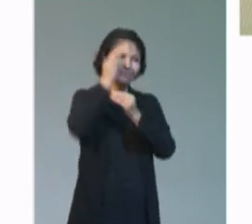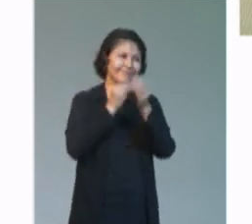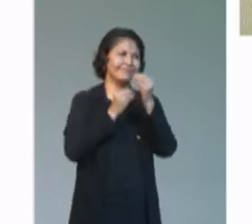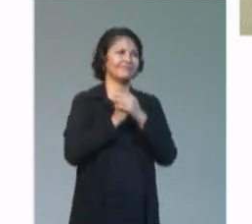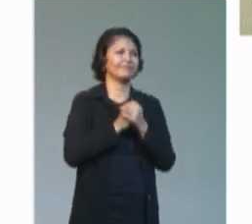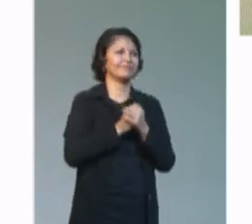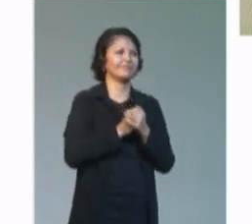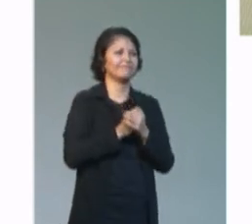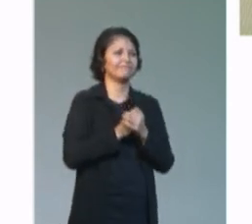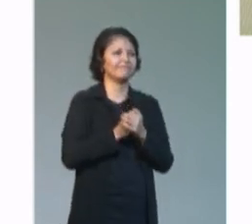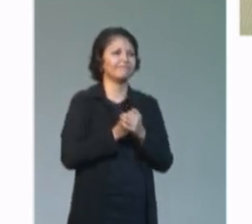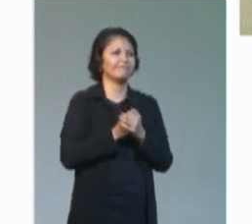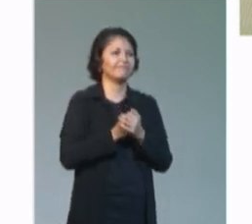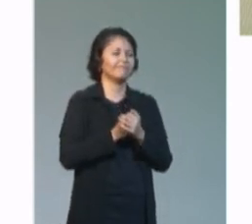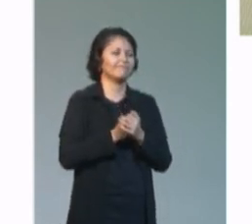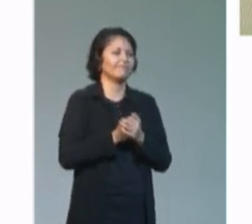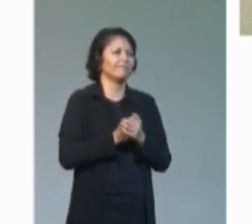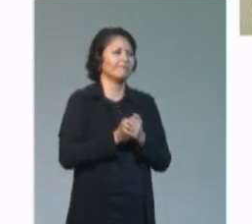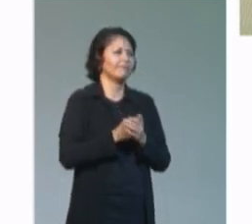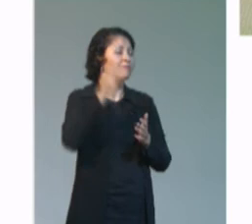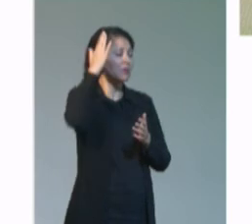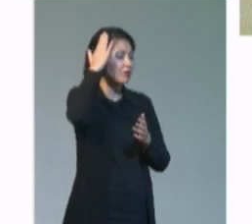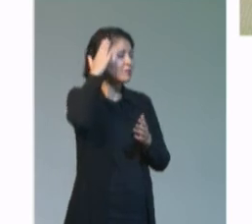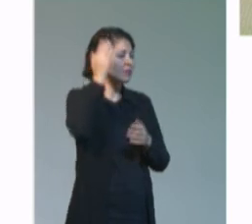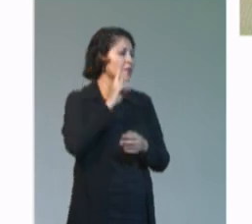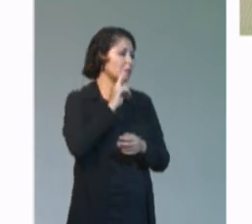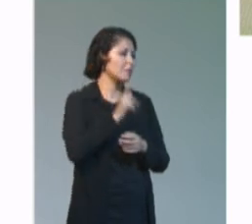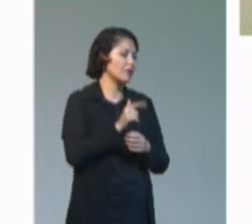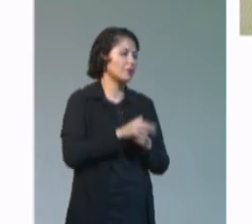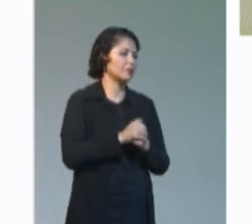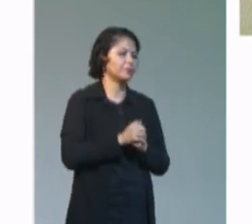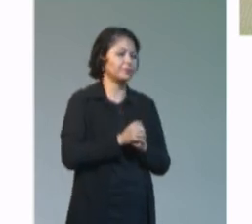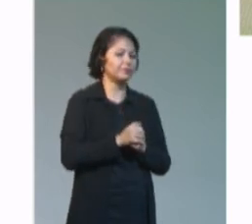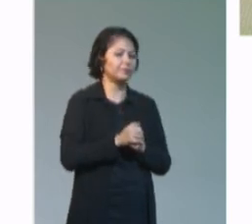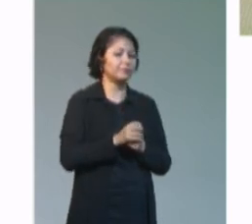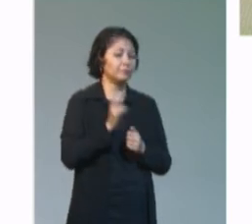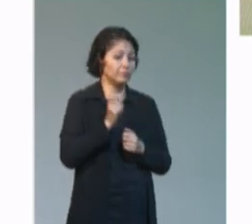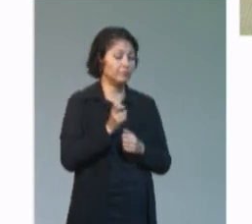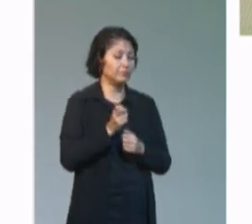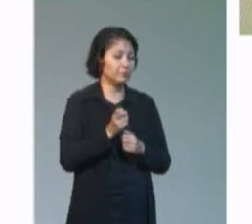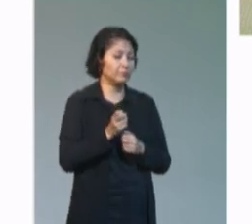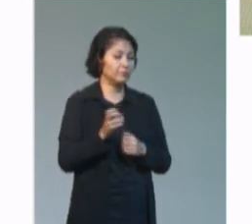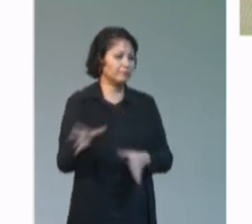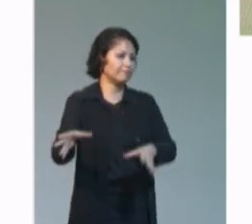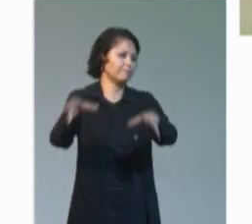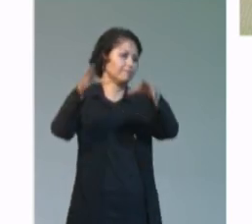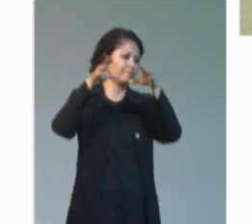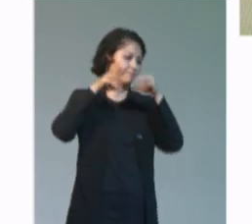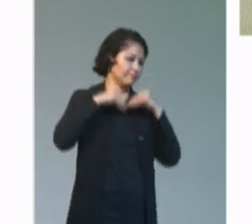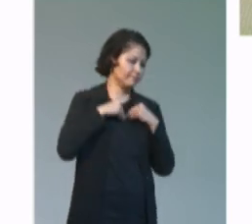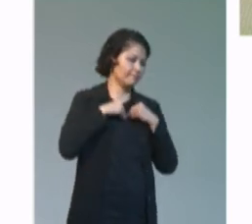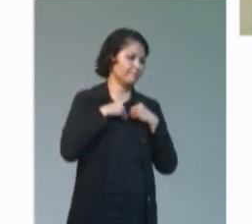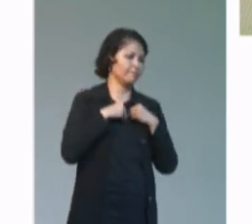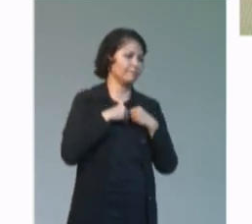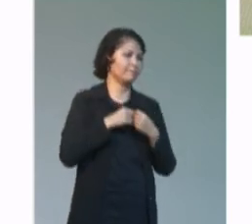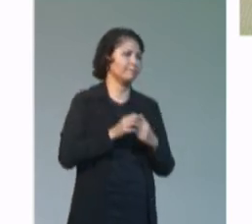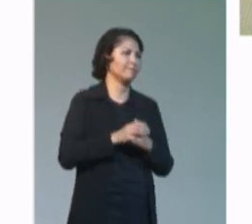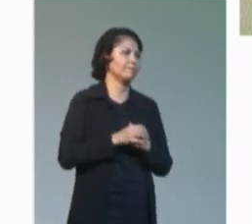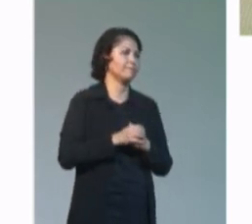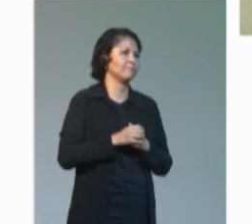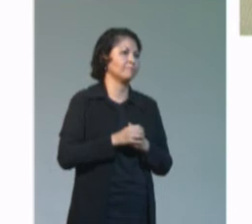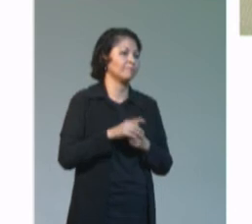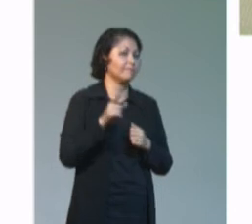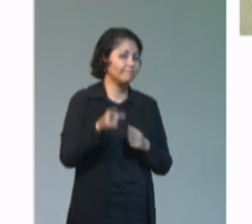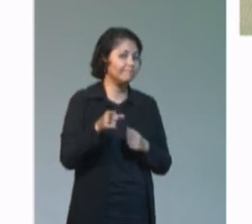y adquiera las competencias y en ese adquirir y las competencias que nosotros sumamos